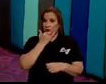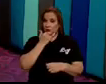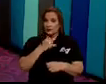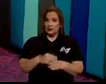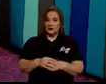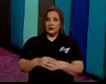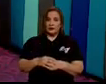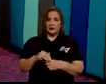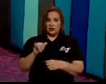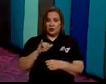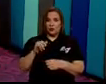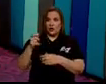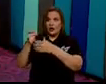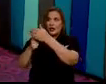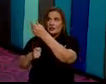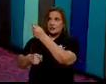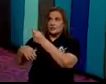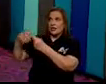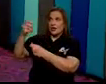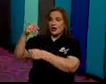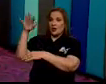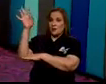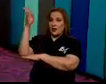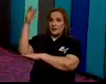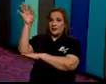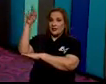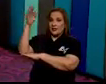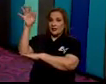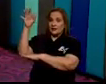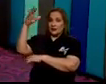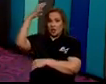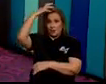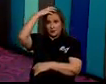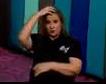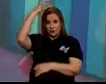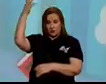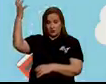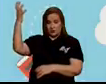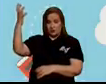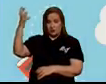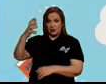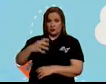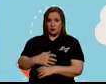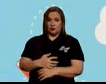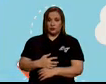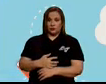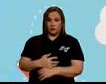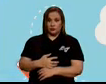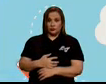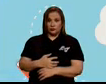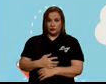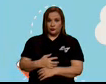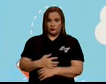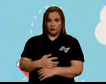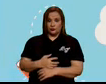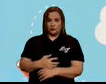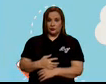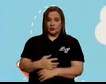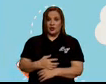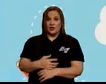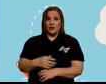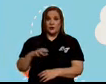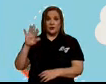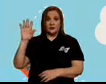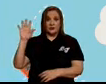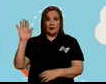bandera, al izar la bandera debemos quitarnos el sombrero y debemos colocarnos nuestra mano derecha